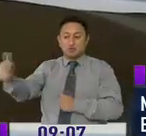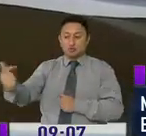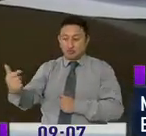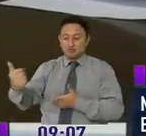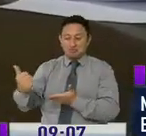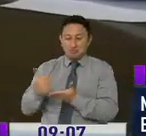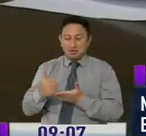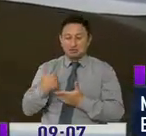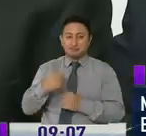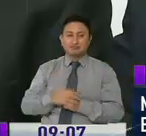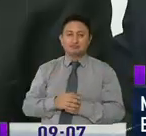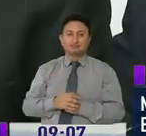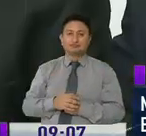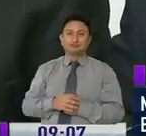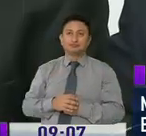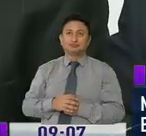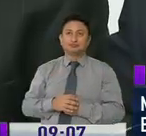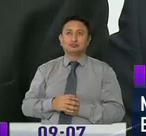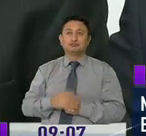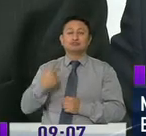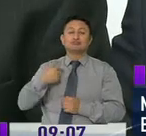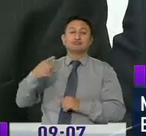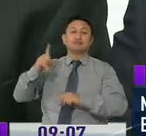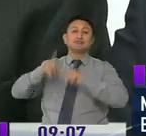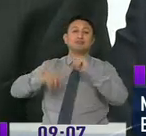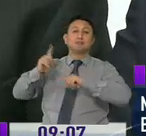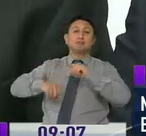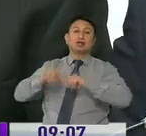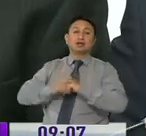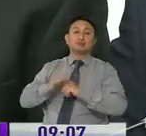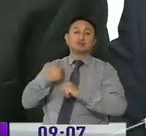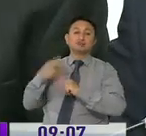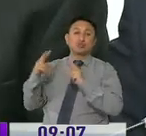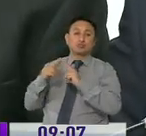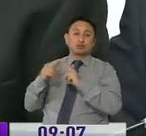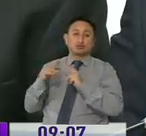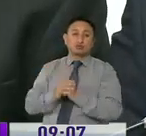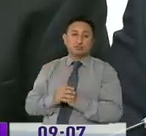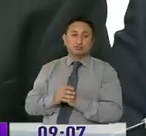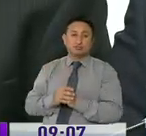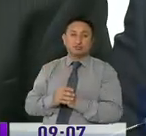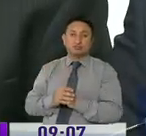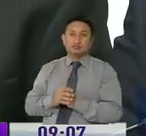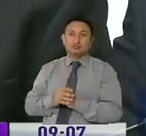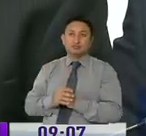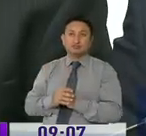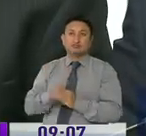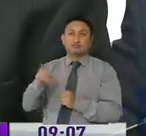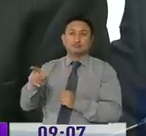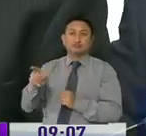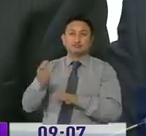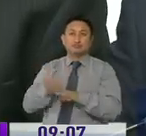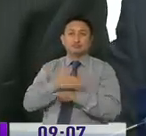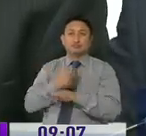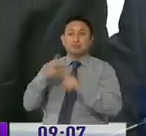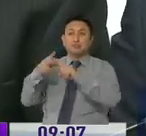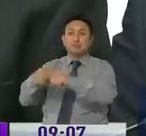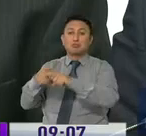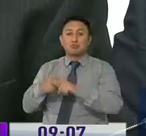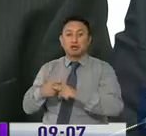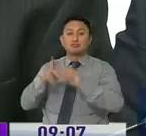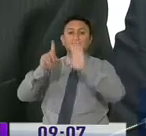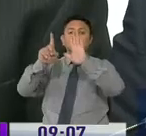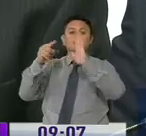hoy lo denuncia. Es una amiga conocida quien me entregó